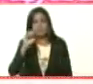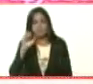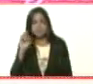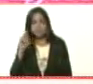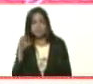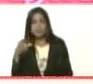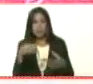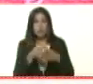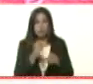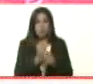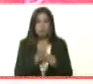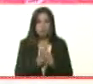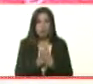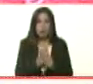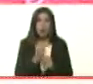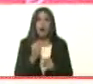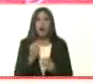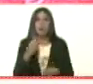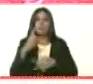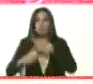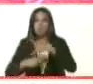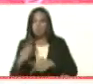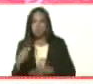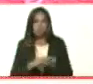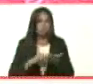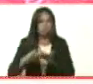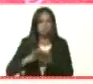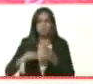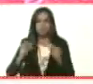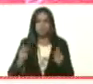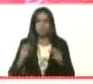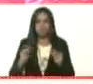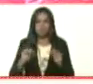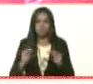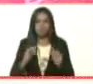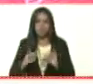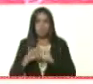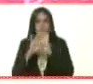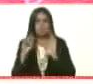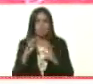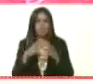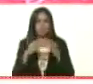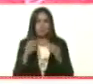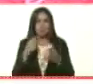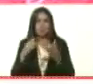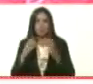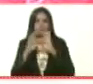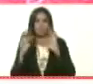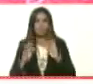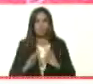obrera, produciendo soluciones de todo tipo,